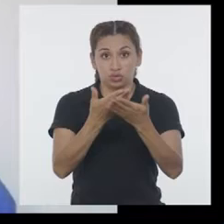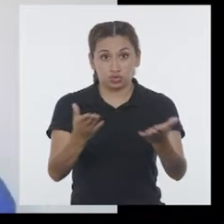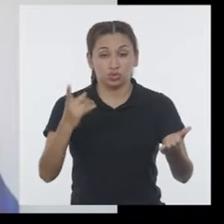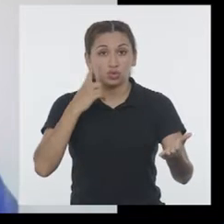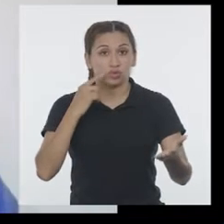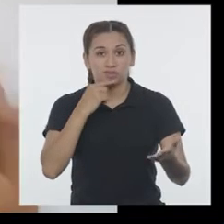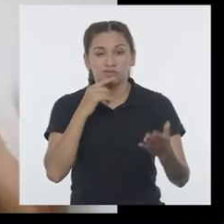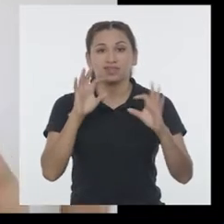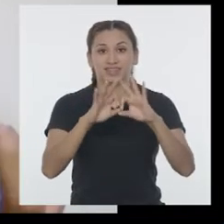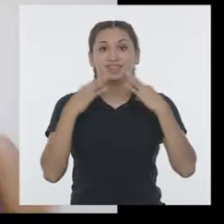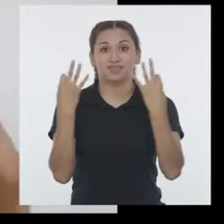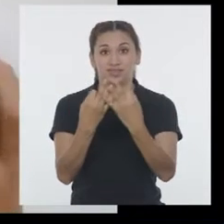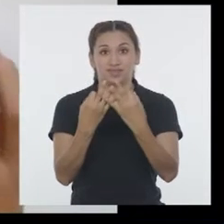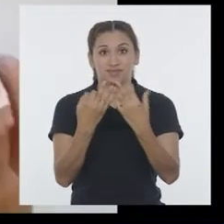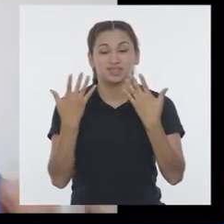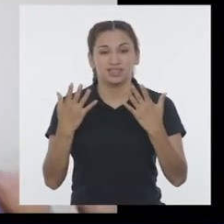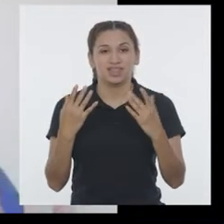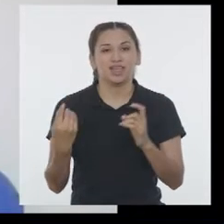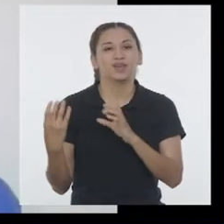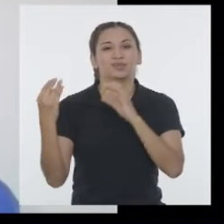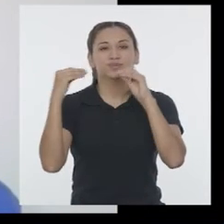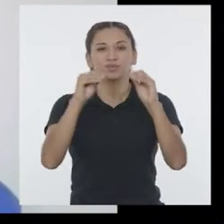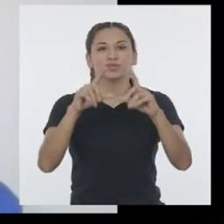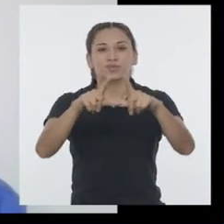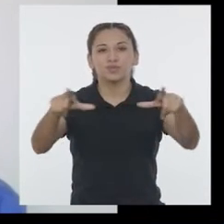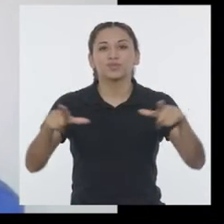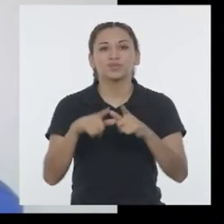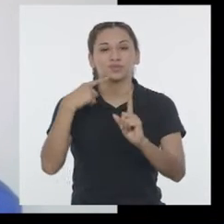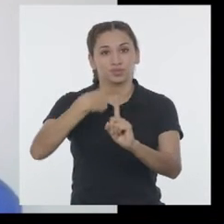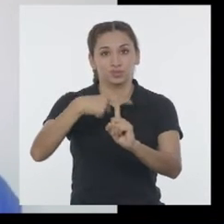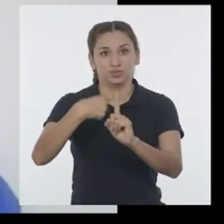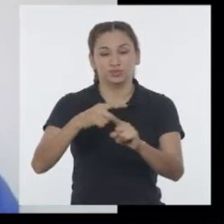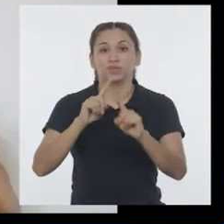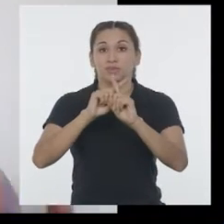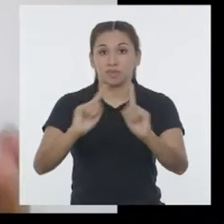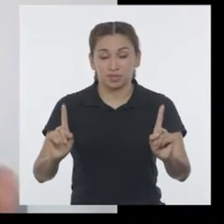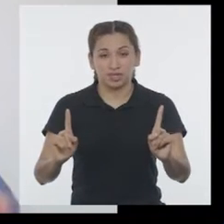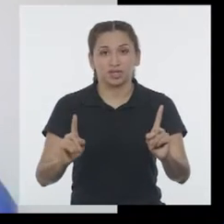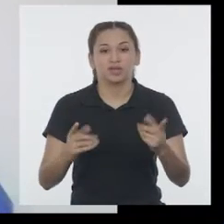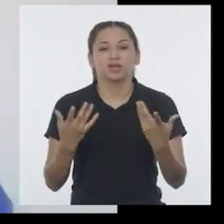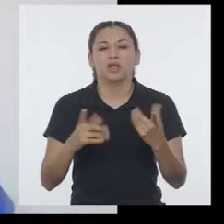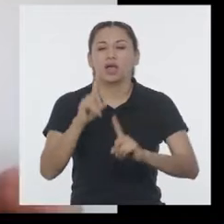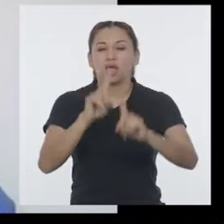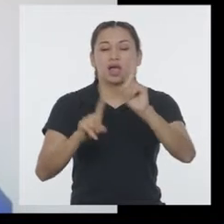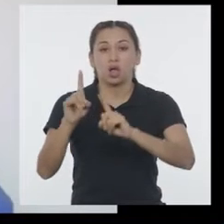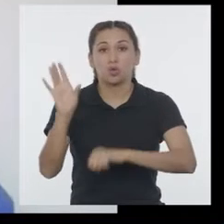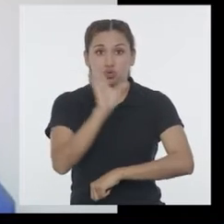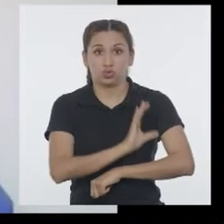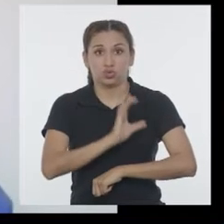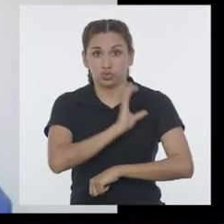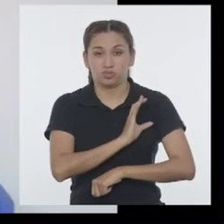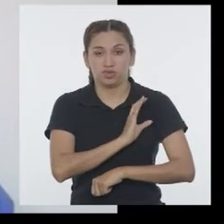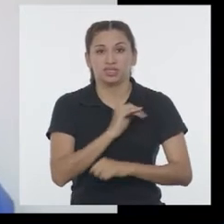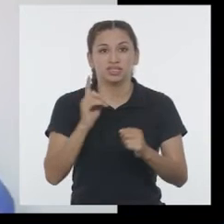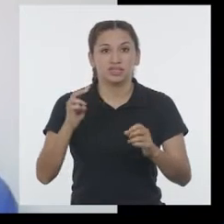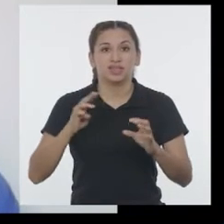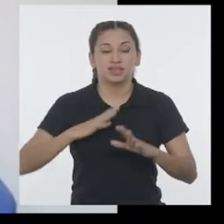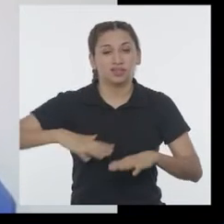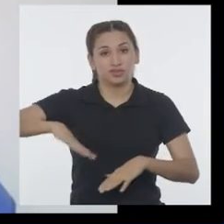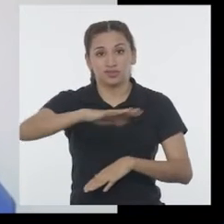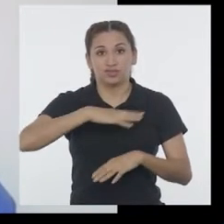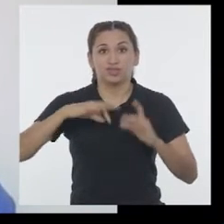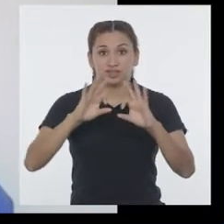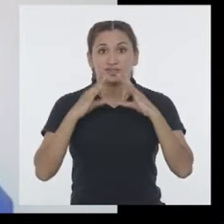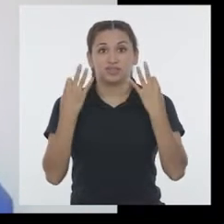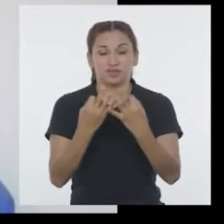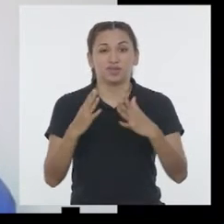todos queremos que en las familias vivamos en un clima positivo. Sin embargo, en ocasiones, frente a algunos comportamientos de los miembros de